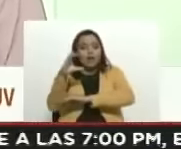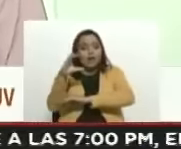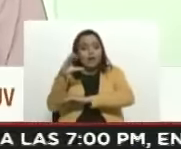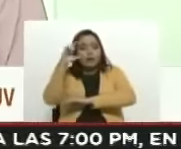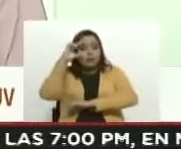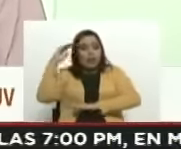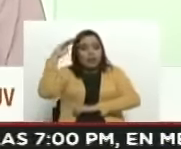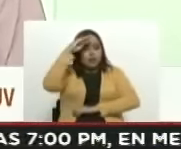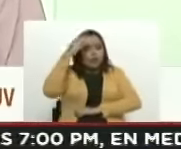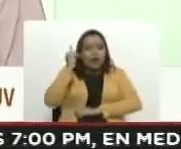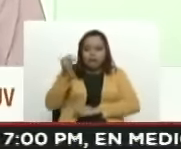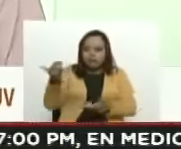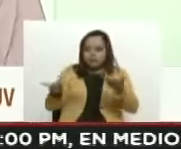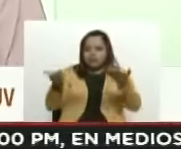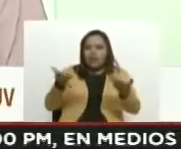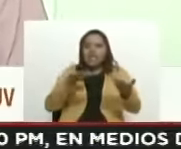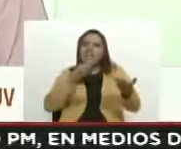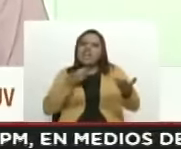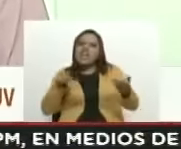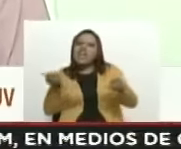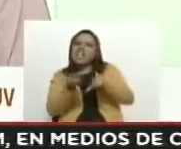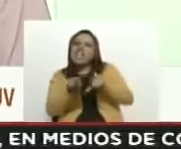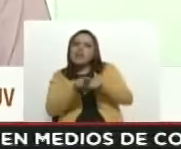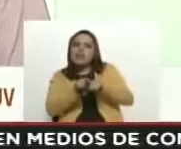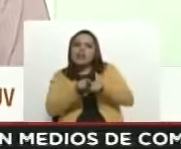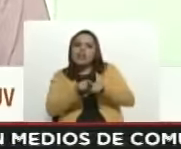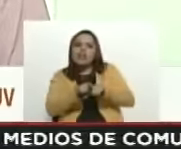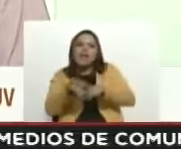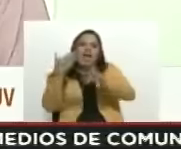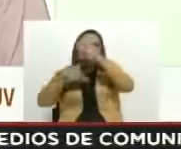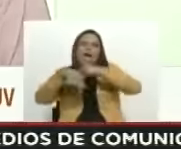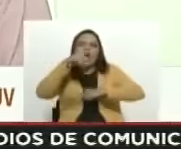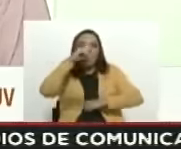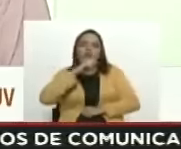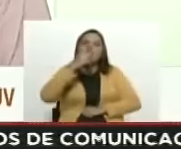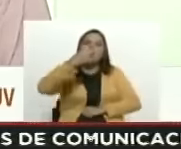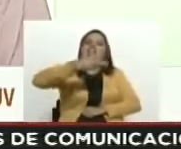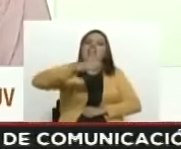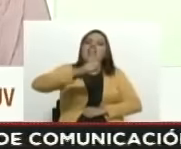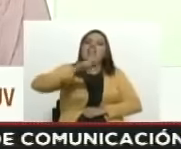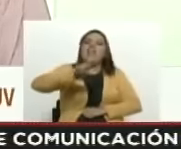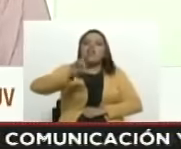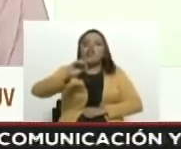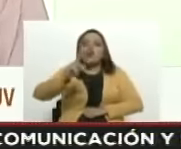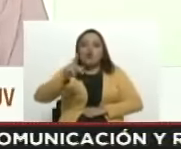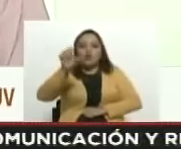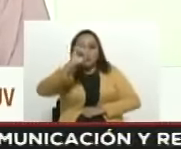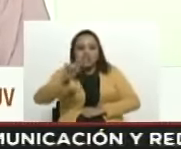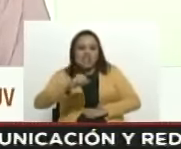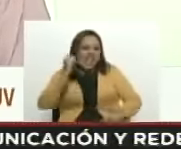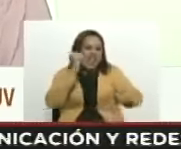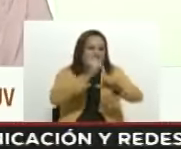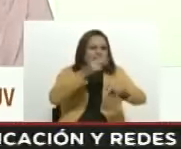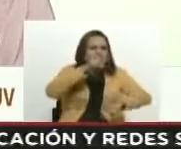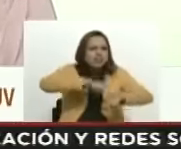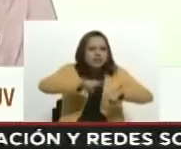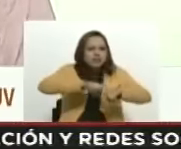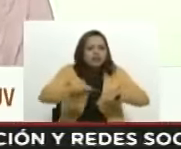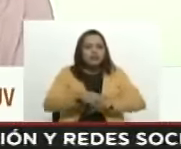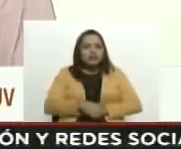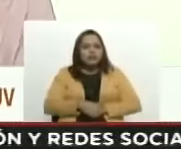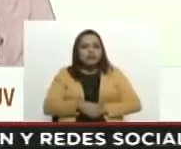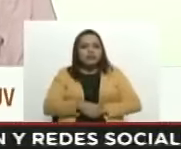ha comparado a Israel con Herodes. Su opinión desde el partido, ¿cómo ven esto y cómo se organizan